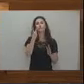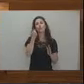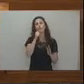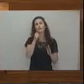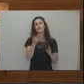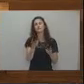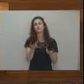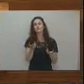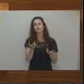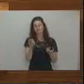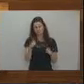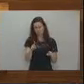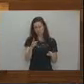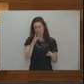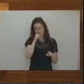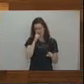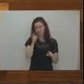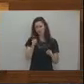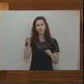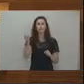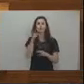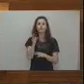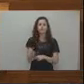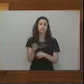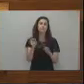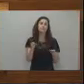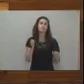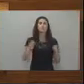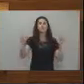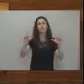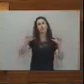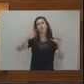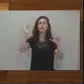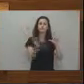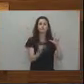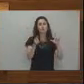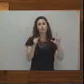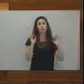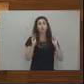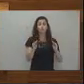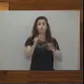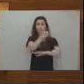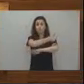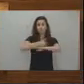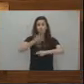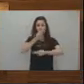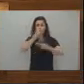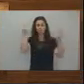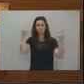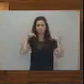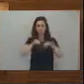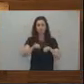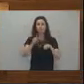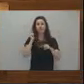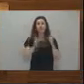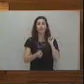Lumet. ¿Se acordarán? Blanco y negro, Henry Fonda enfrentado a un tribunal popular que tiene que tomar